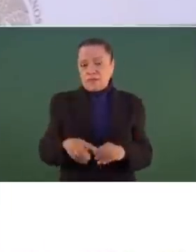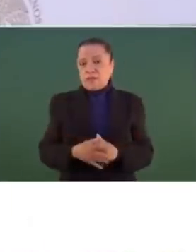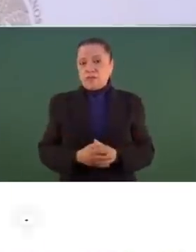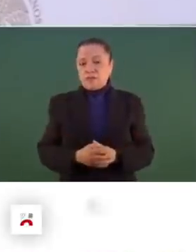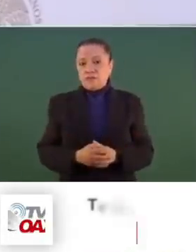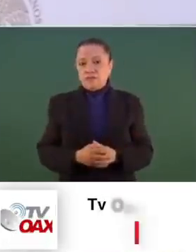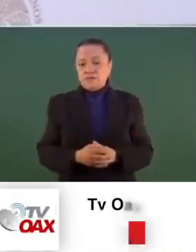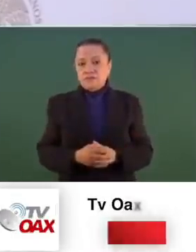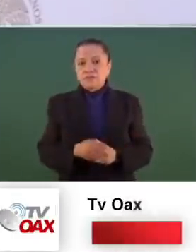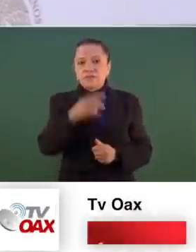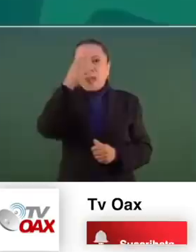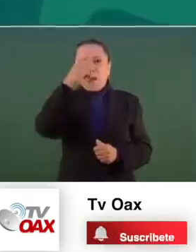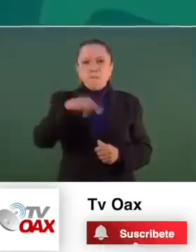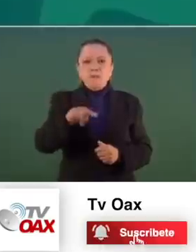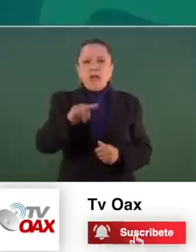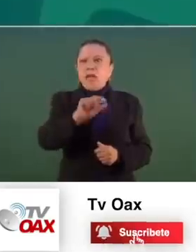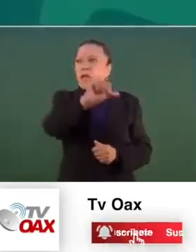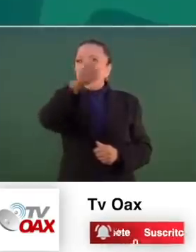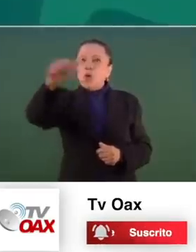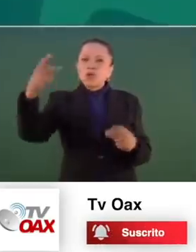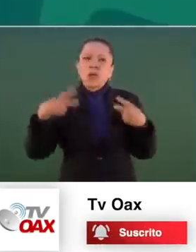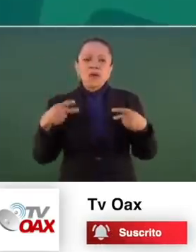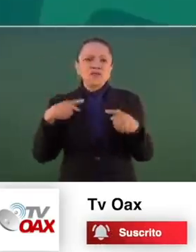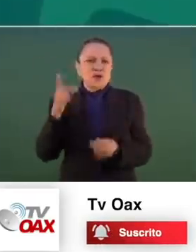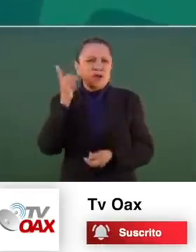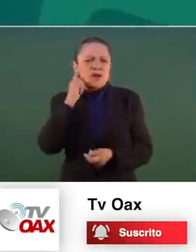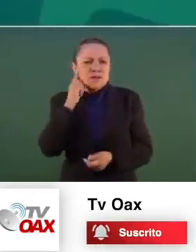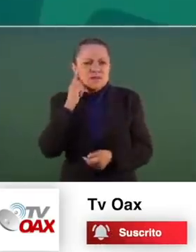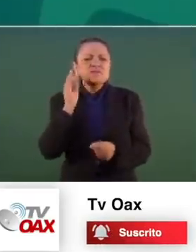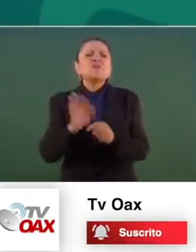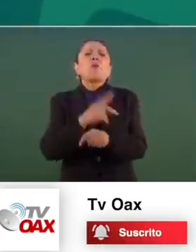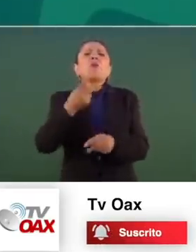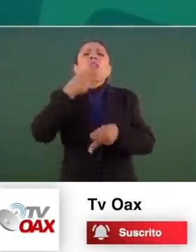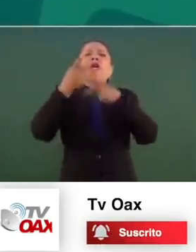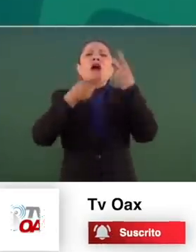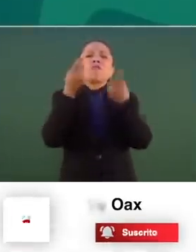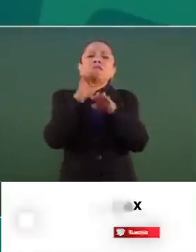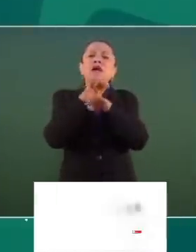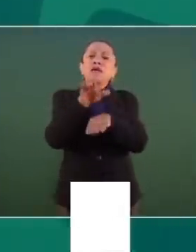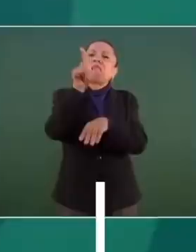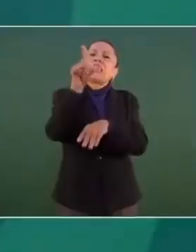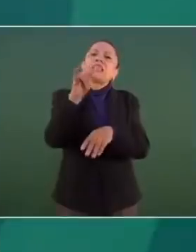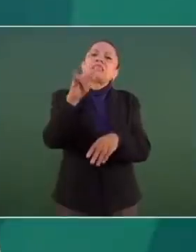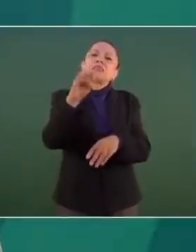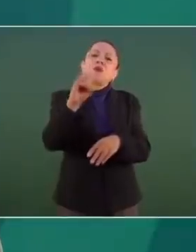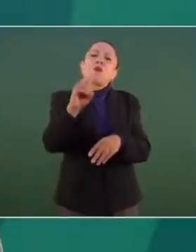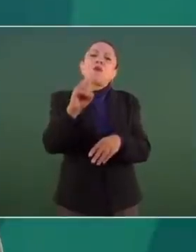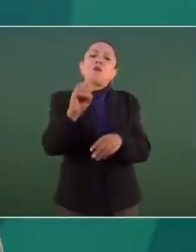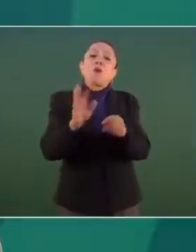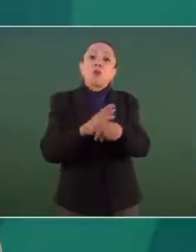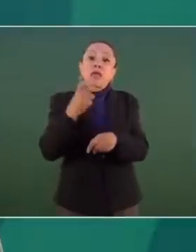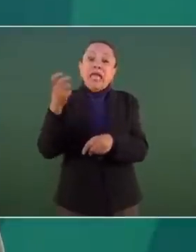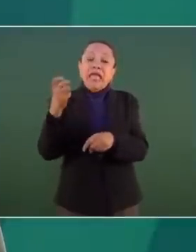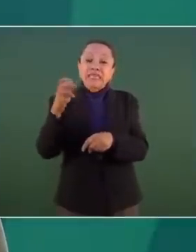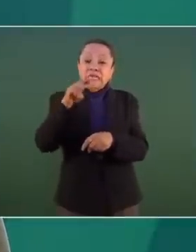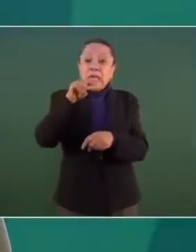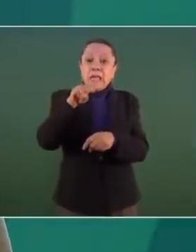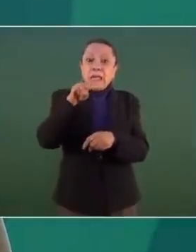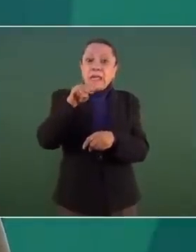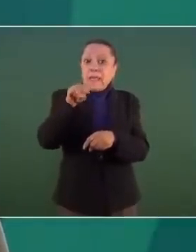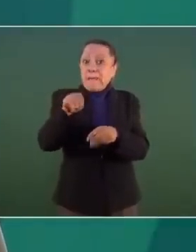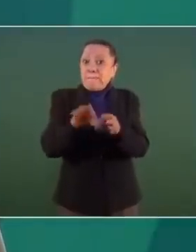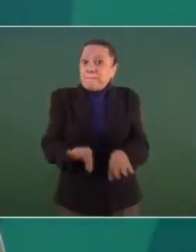Para que los que nos están escuchando, ¿por qué se habla de litio? Porque es un mineral